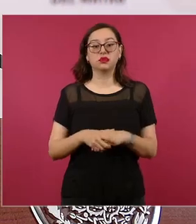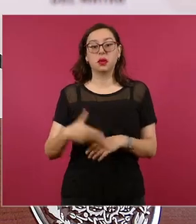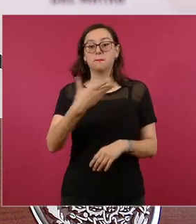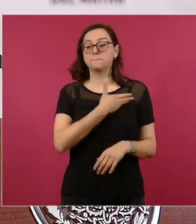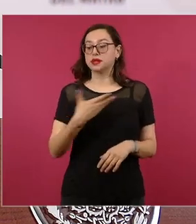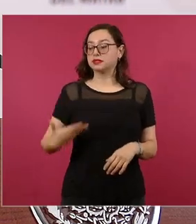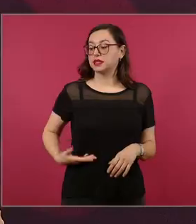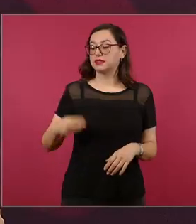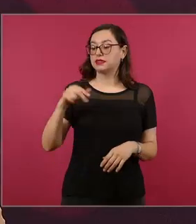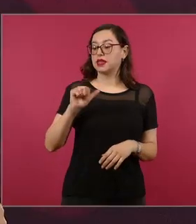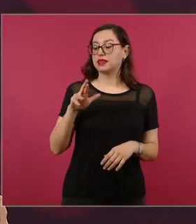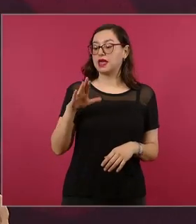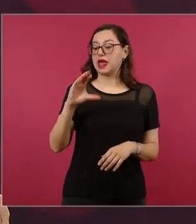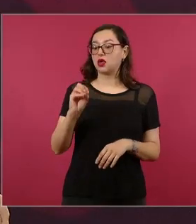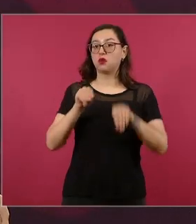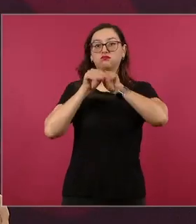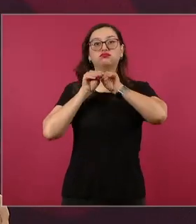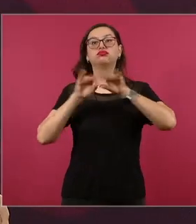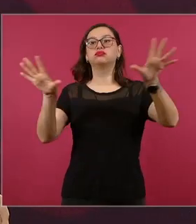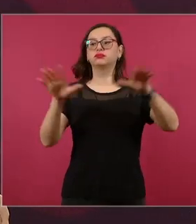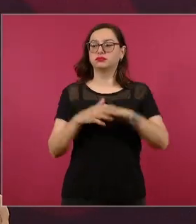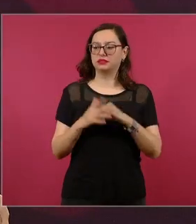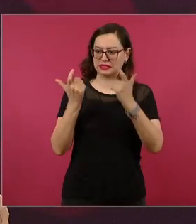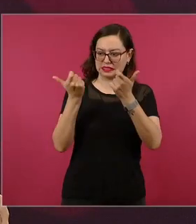presidente narco?